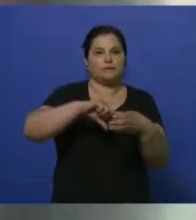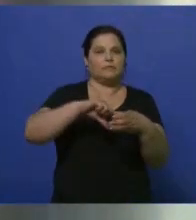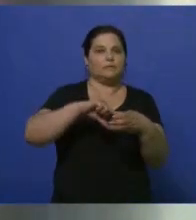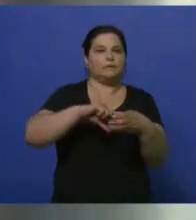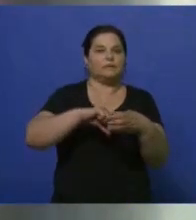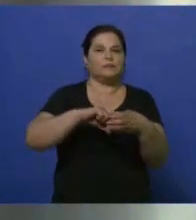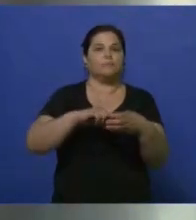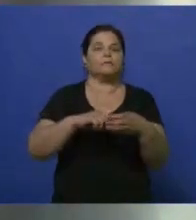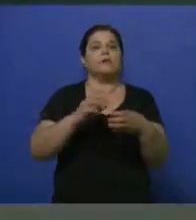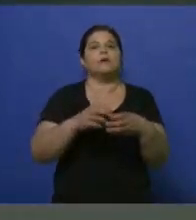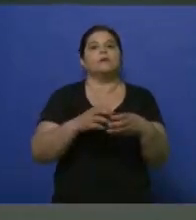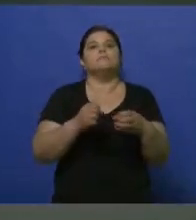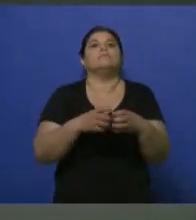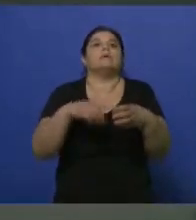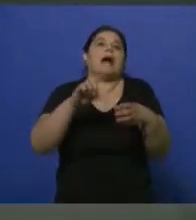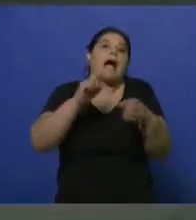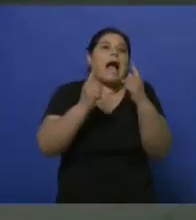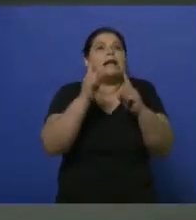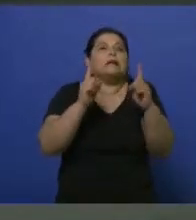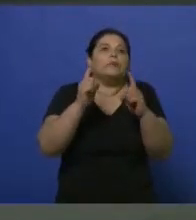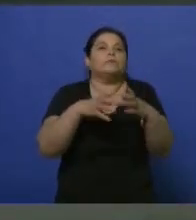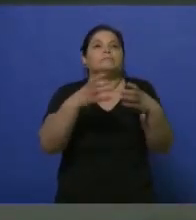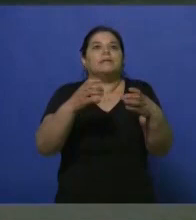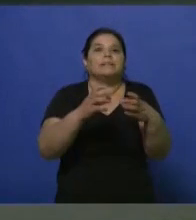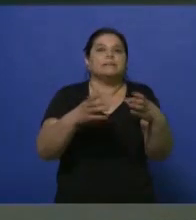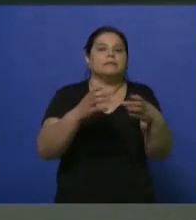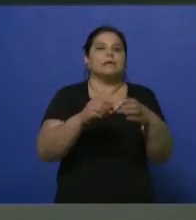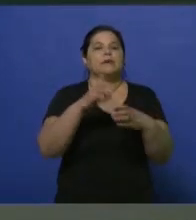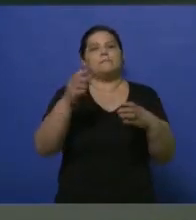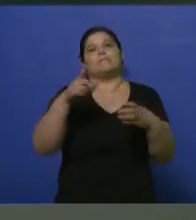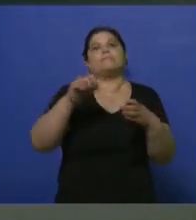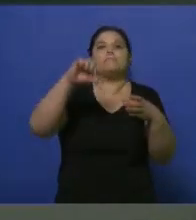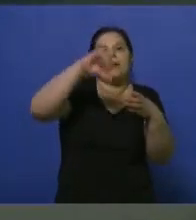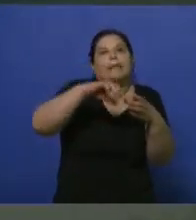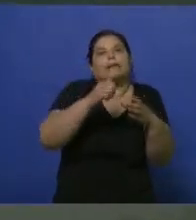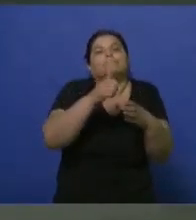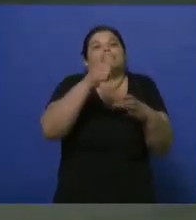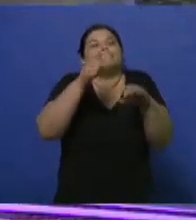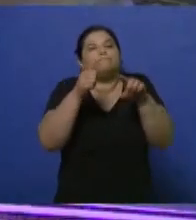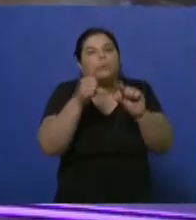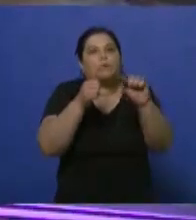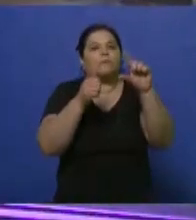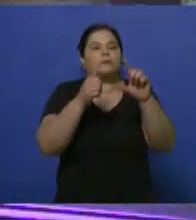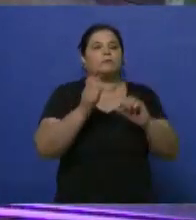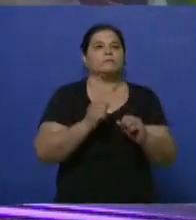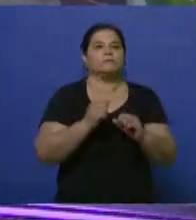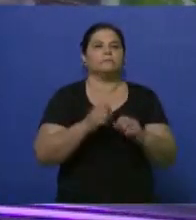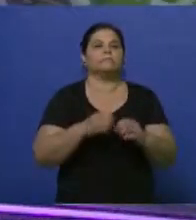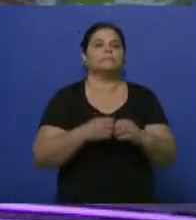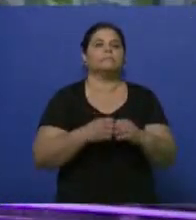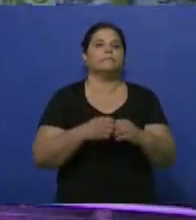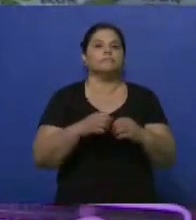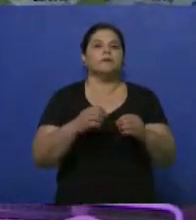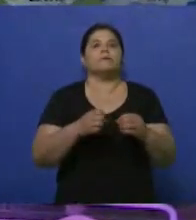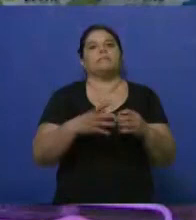tienen más capacidad para darse vuelta y perder un poco menos. ¿Quiénes? Los que tienen alguna estructura de poder en términos económicos.